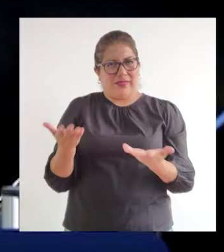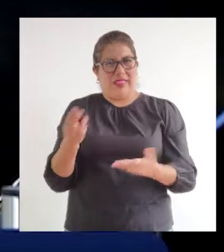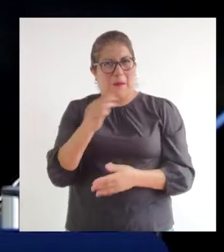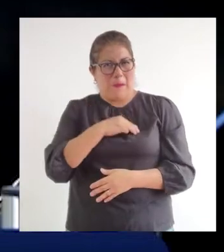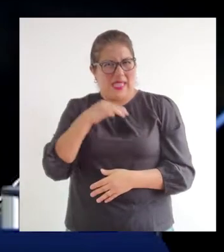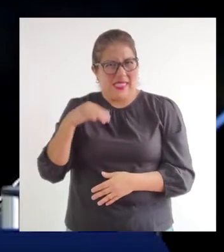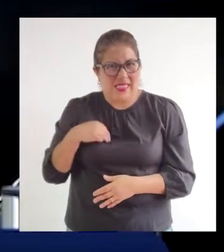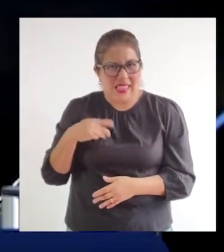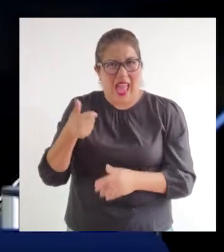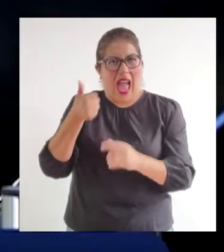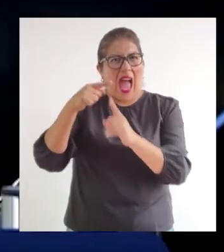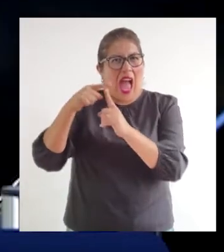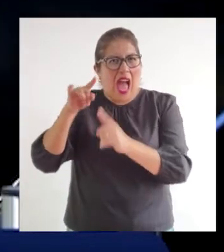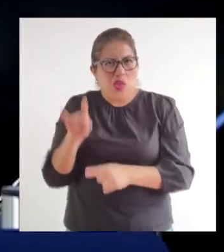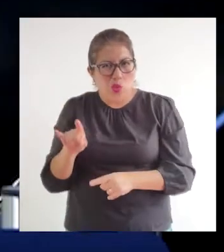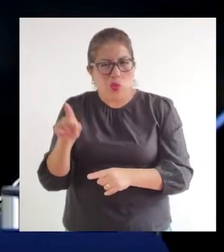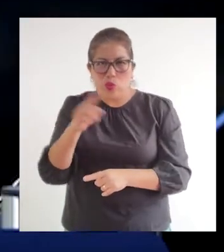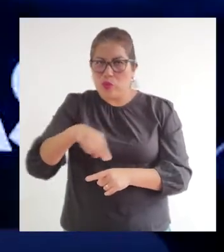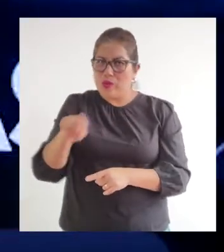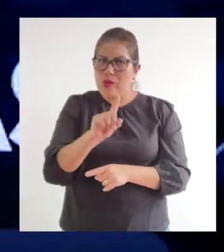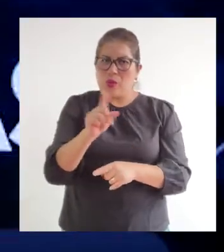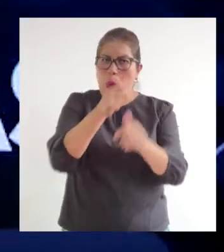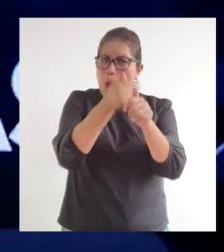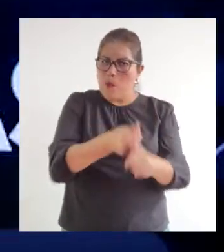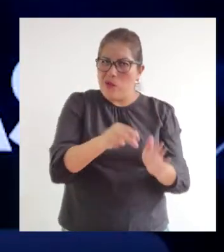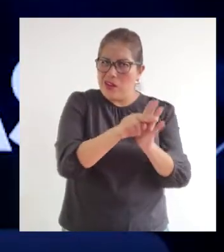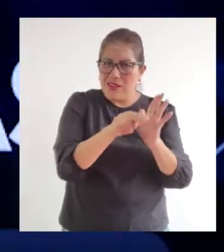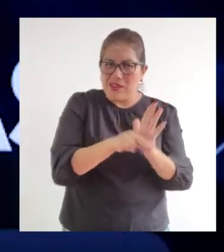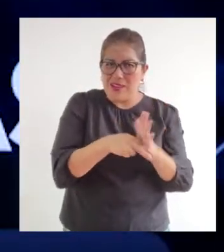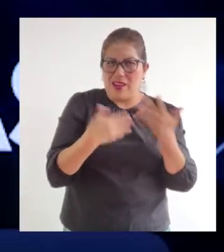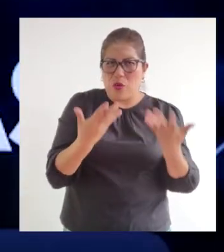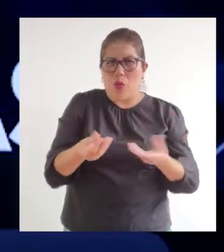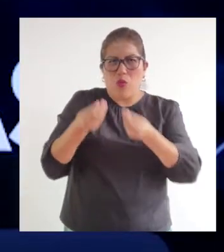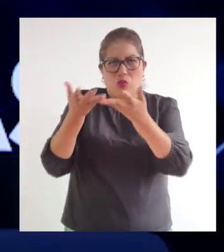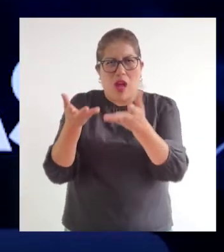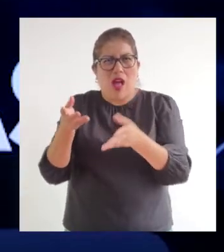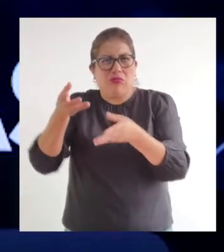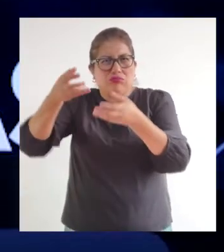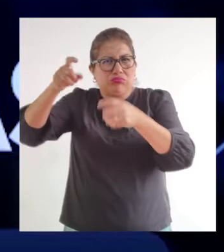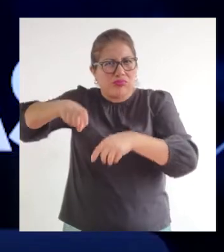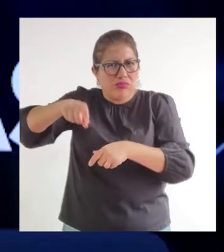siquiera los ministerios ni la ATU están cumpliendo con medidas